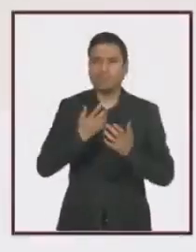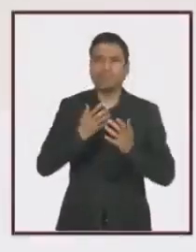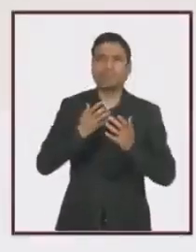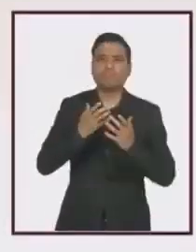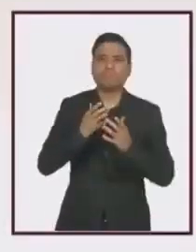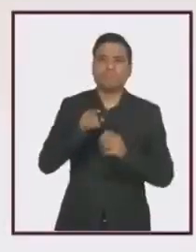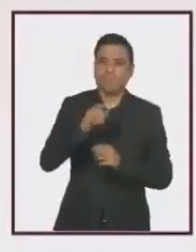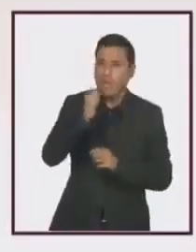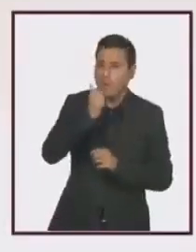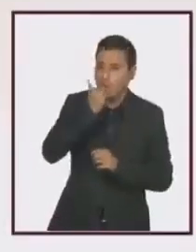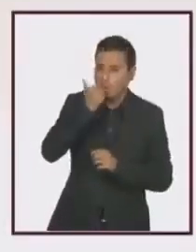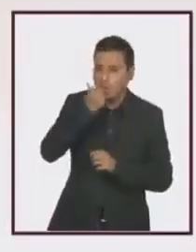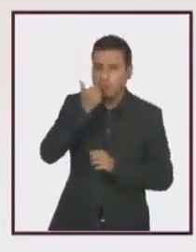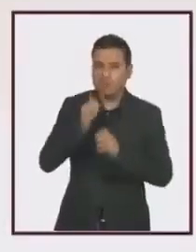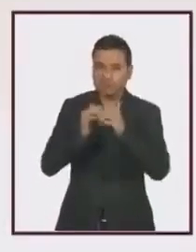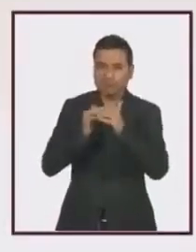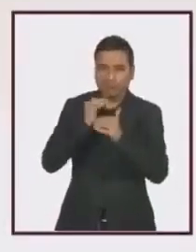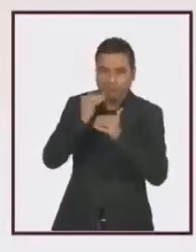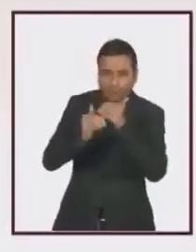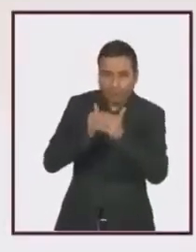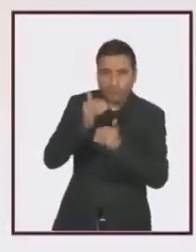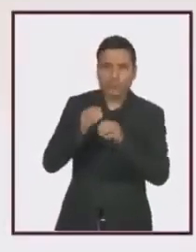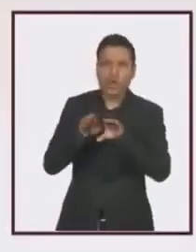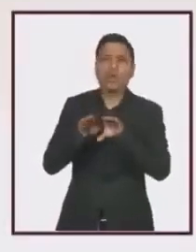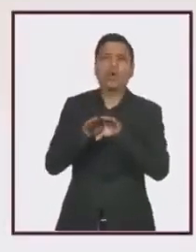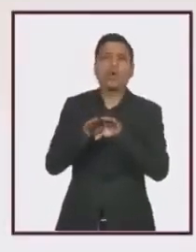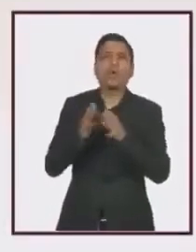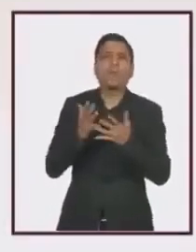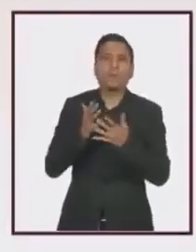encuentra su alumno para poder